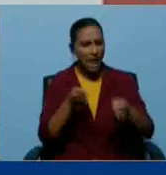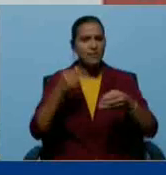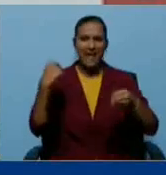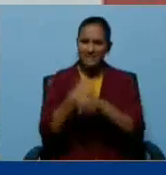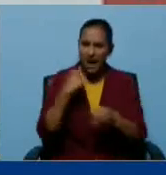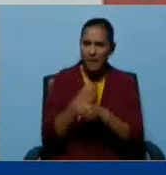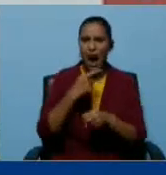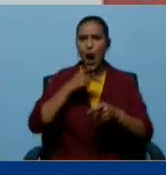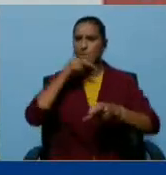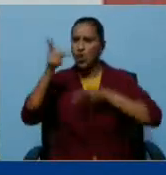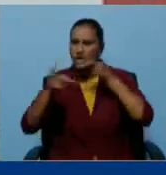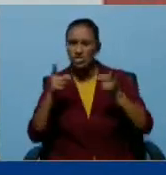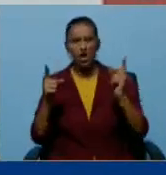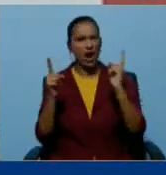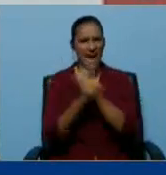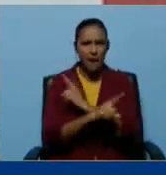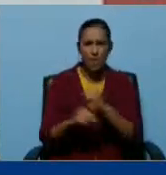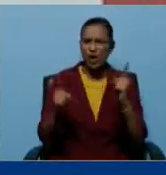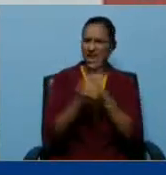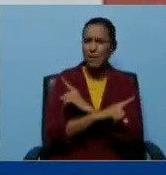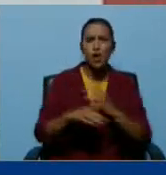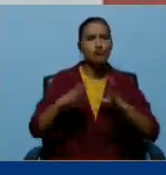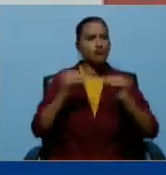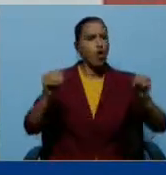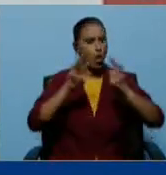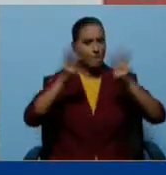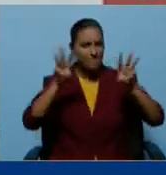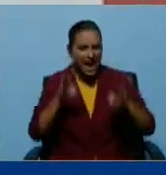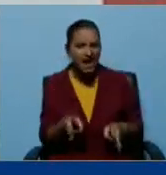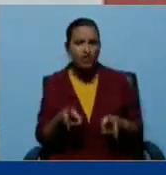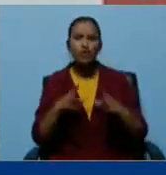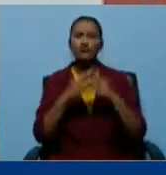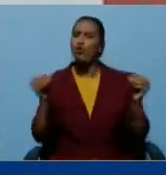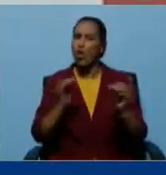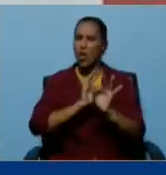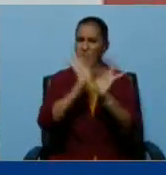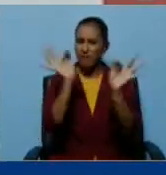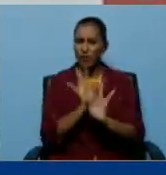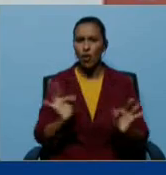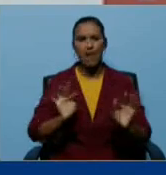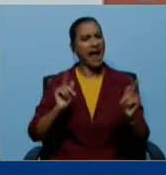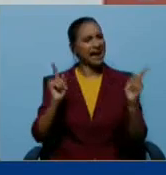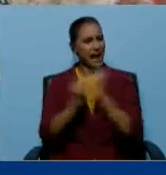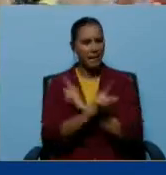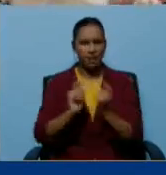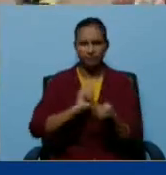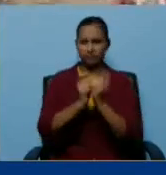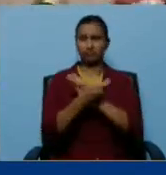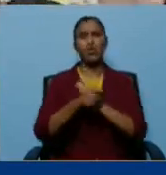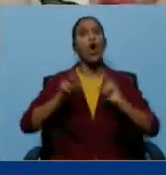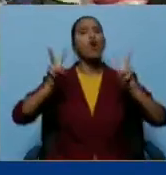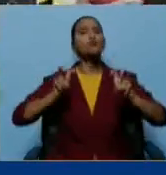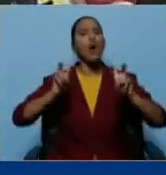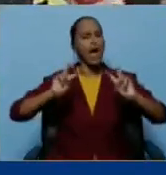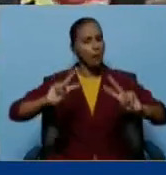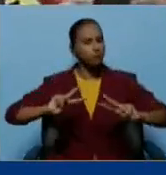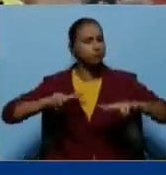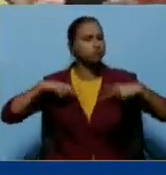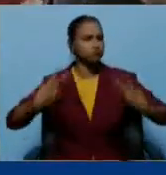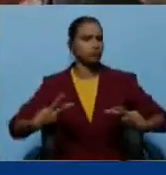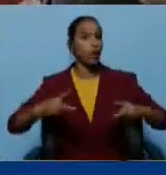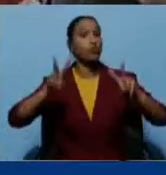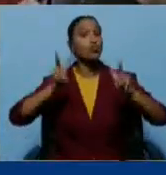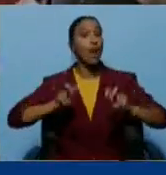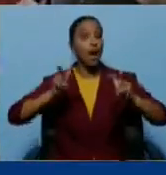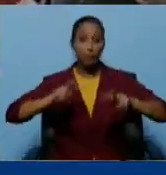las políticas, todos los métodos, todas las formas de actuar. Renovarnos, autorrenovarnos, cambiar,